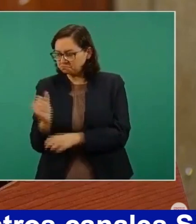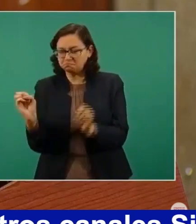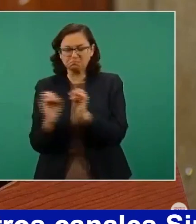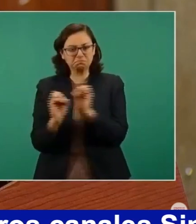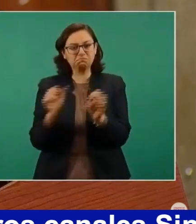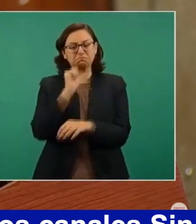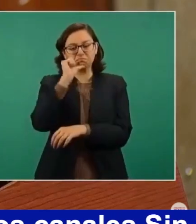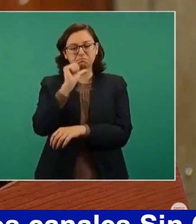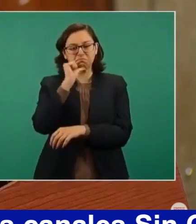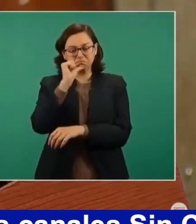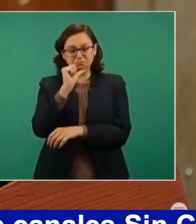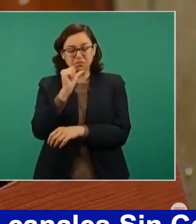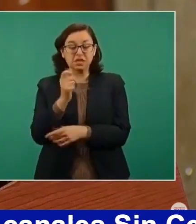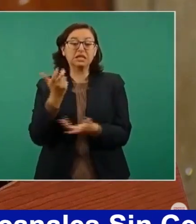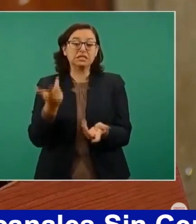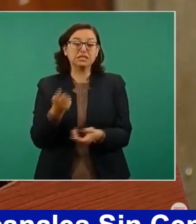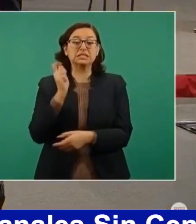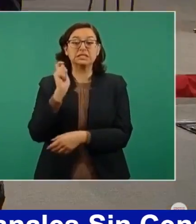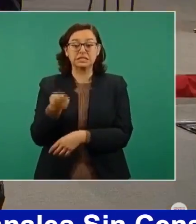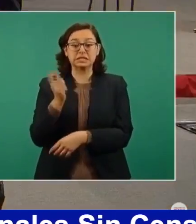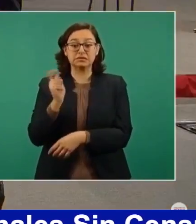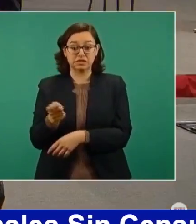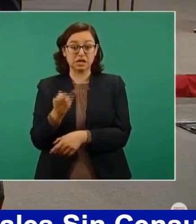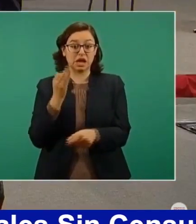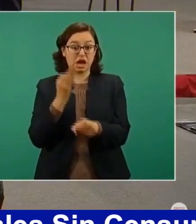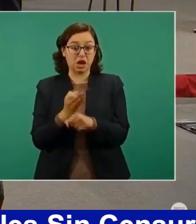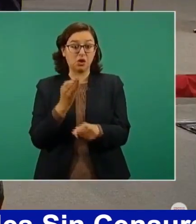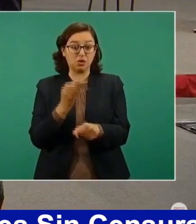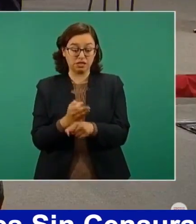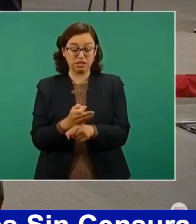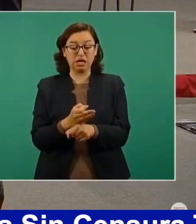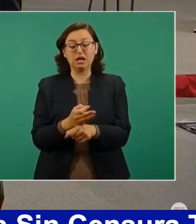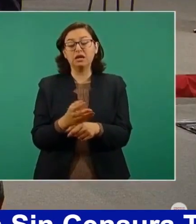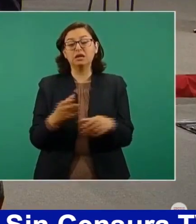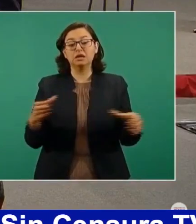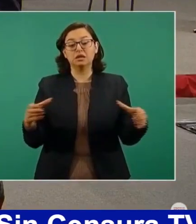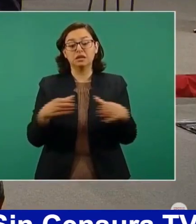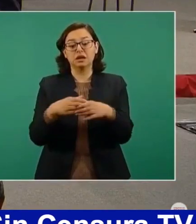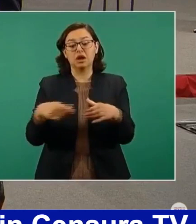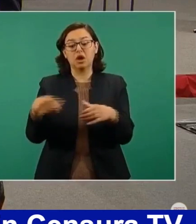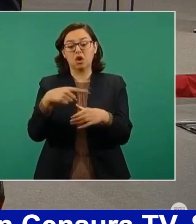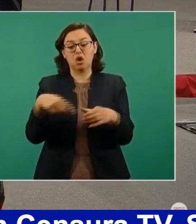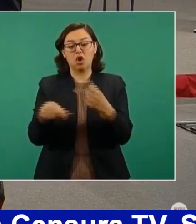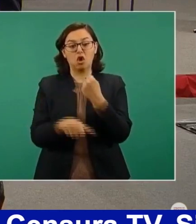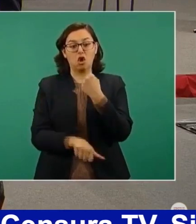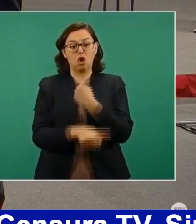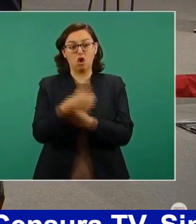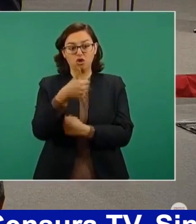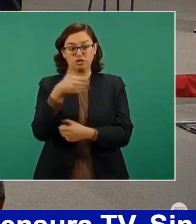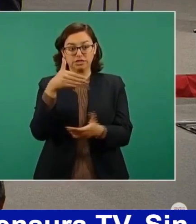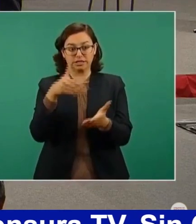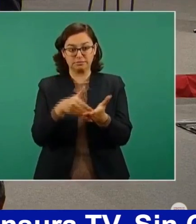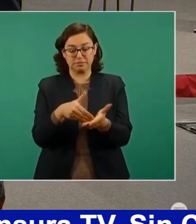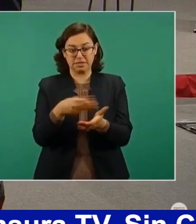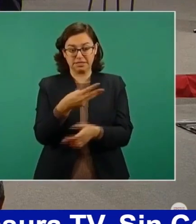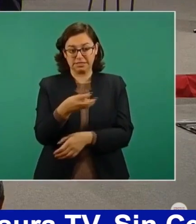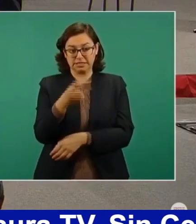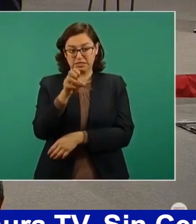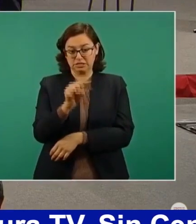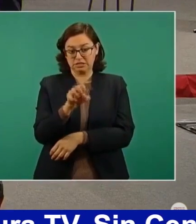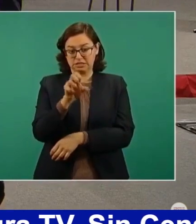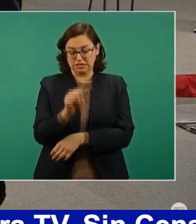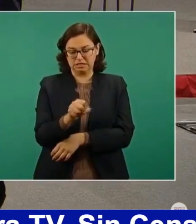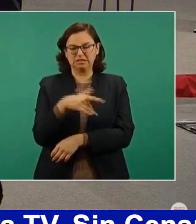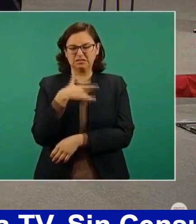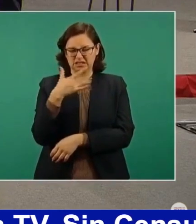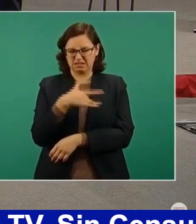nos da que solo 11.360 casos han sido notificados, de los cuales menos del 1% han sido graves,